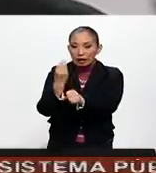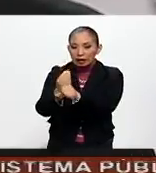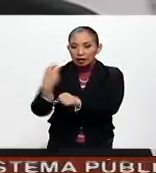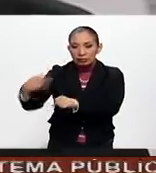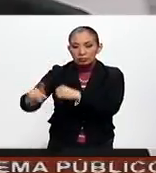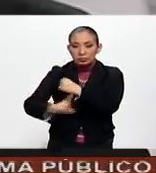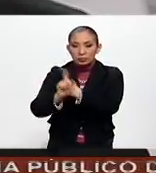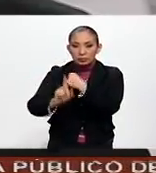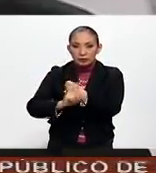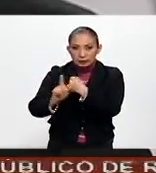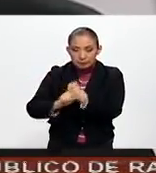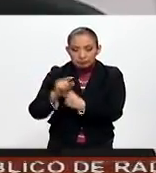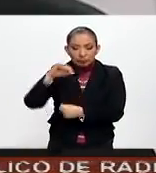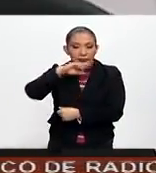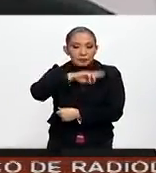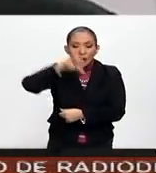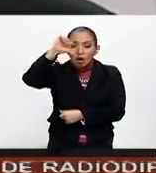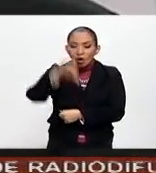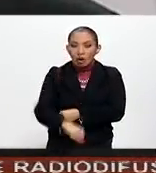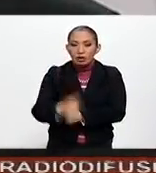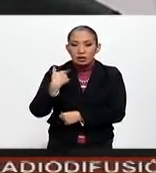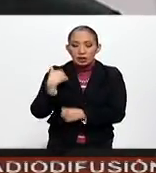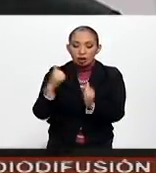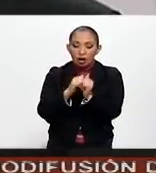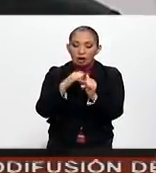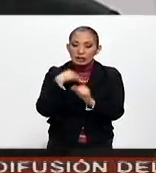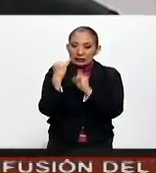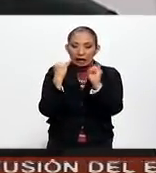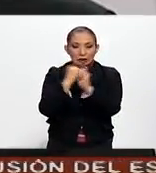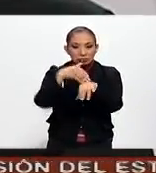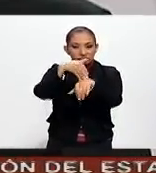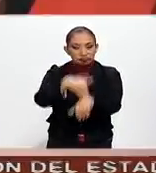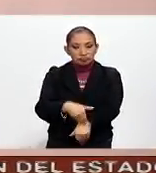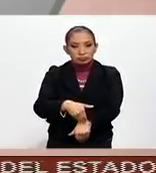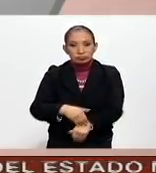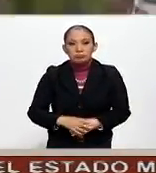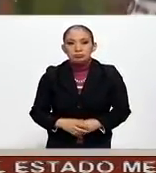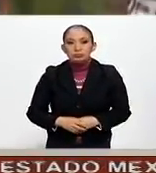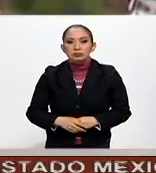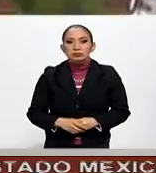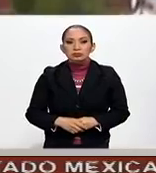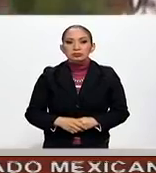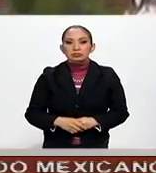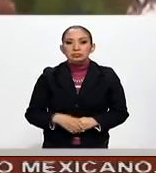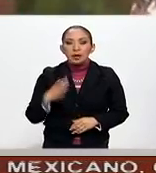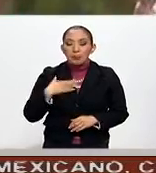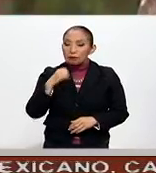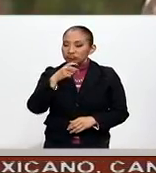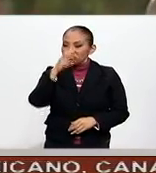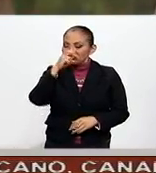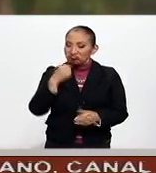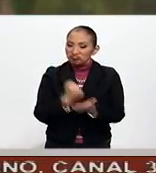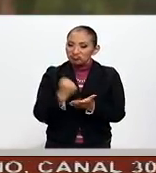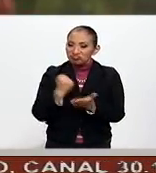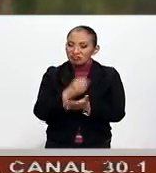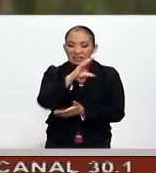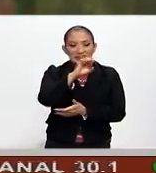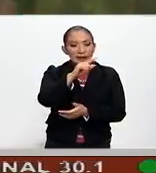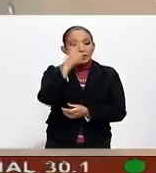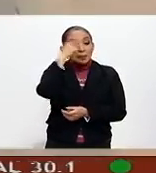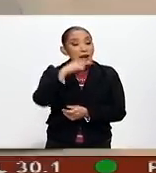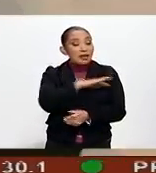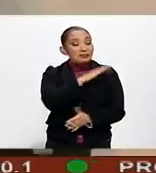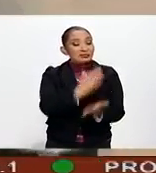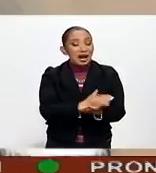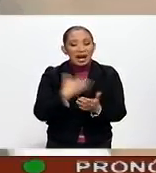a la brevedad y conforme a los estándares internacionales. Crecen exigencias sobre la CENTE para que